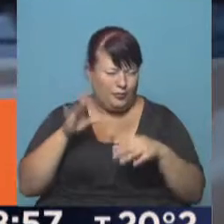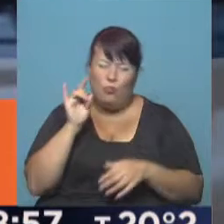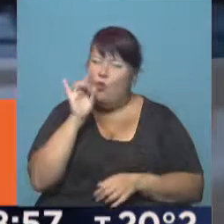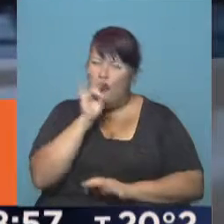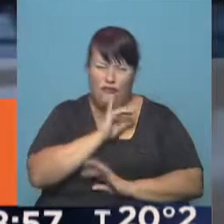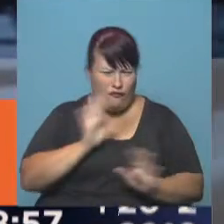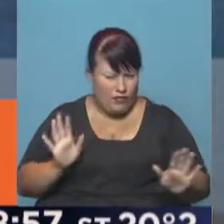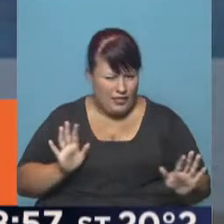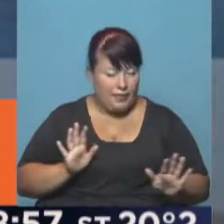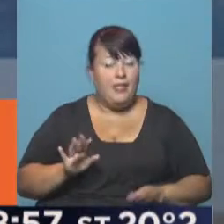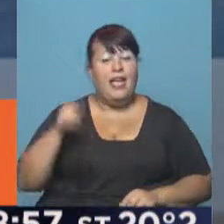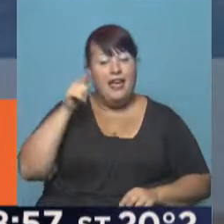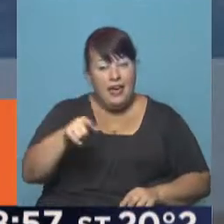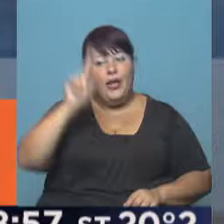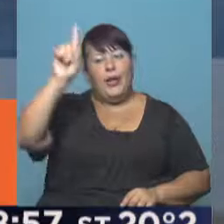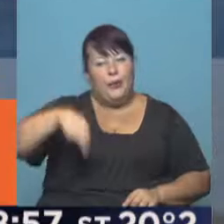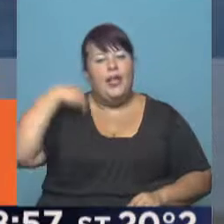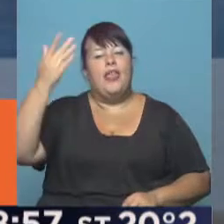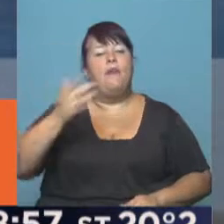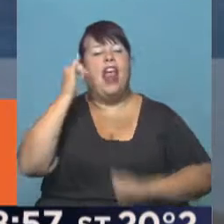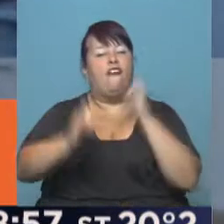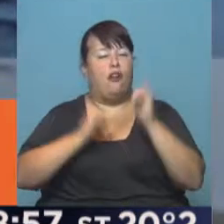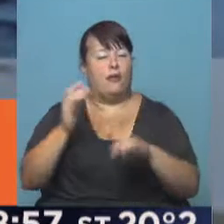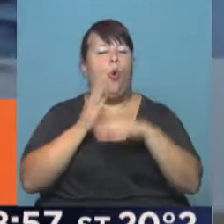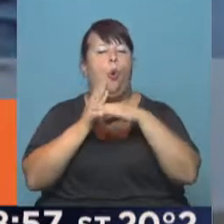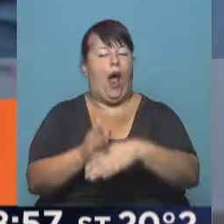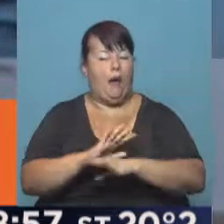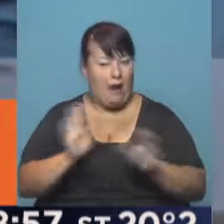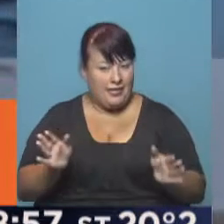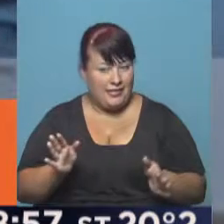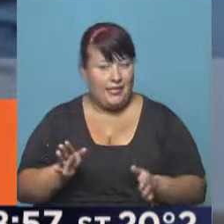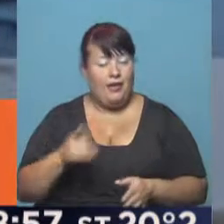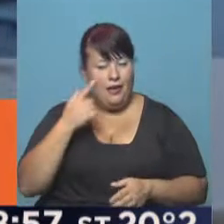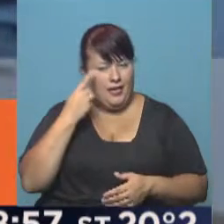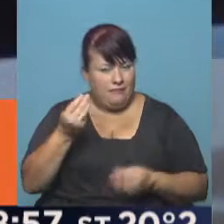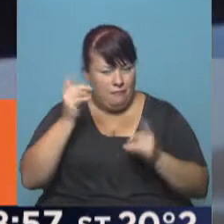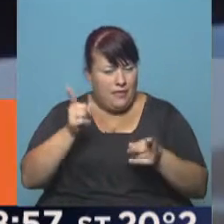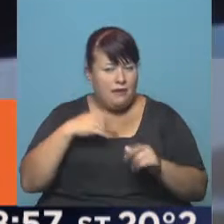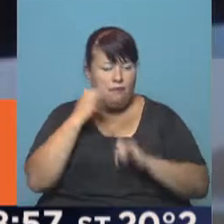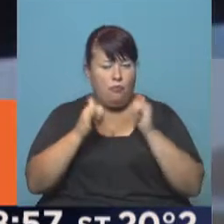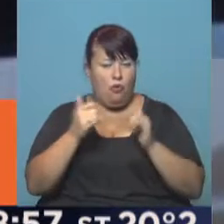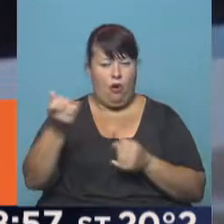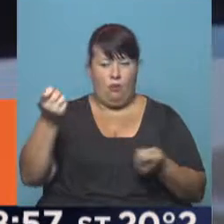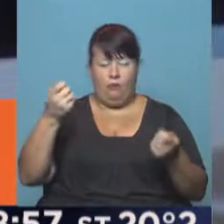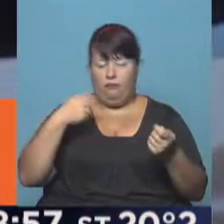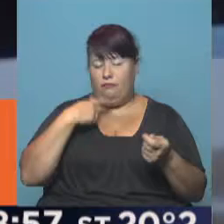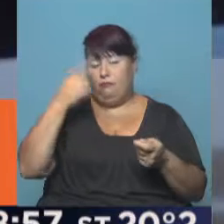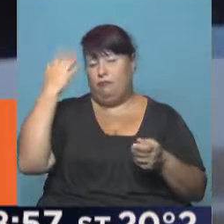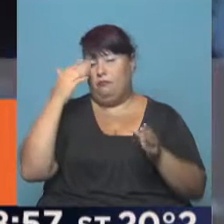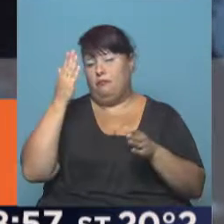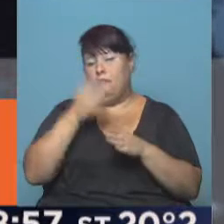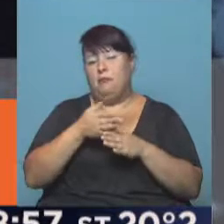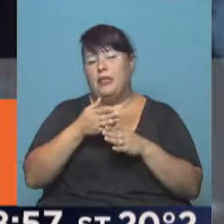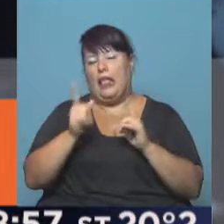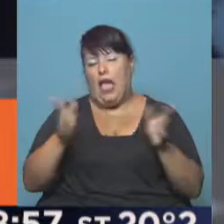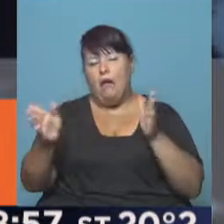durísimos. Uh-huh. Y eso dio lugar a lo que fue ese informe, Nunca Más, que refleja lo que habíamos recibido. En el medio, por supuesto,